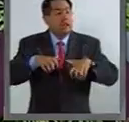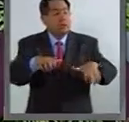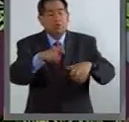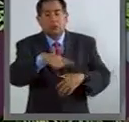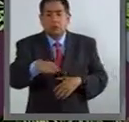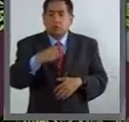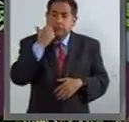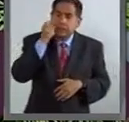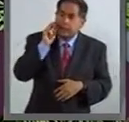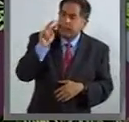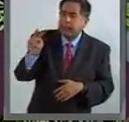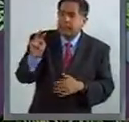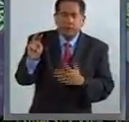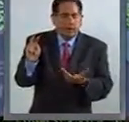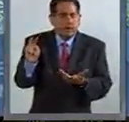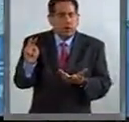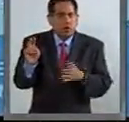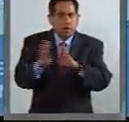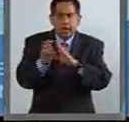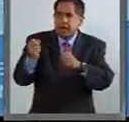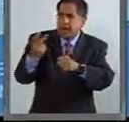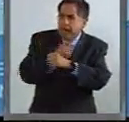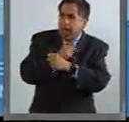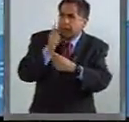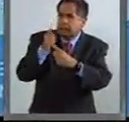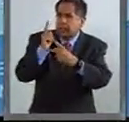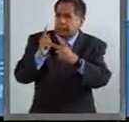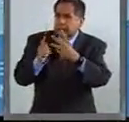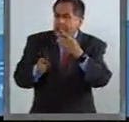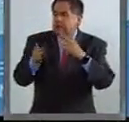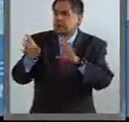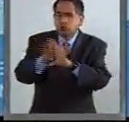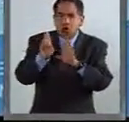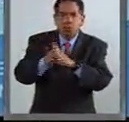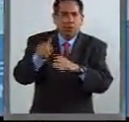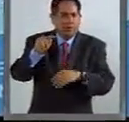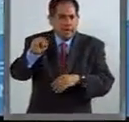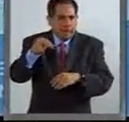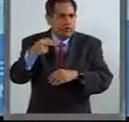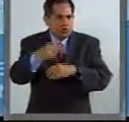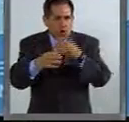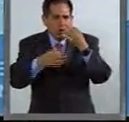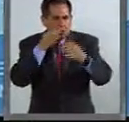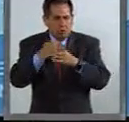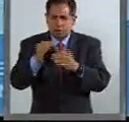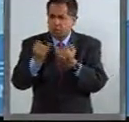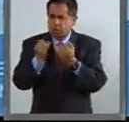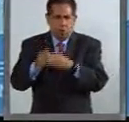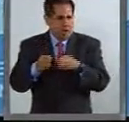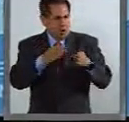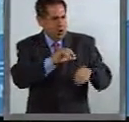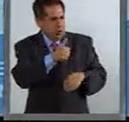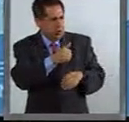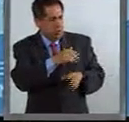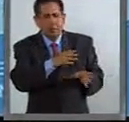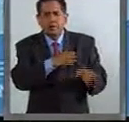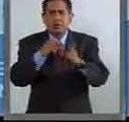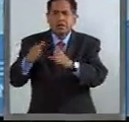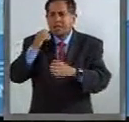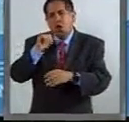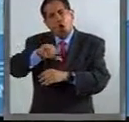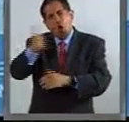esperaría, viendo todo lo que ocurre con los contenidos en los canales comerciales, que tuviéramos otro tipo